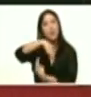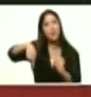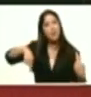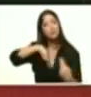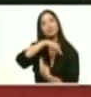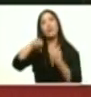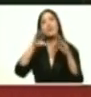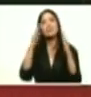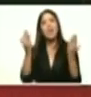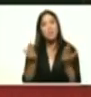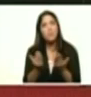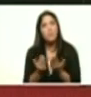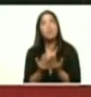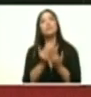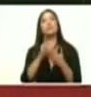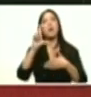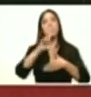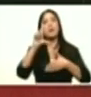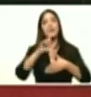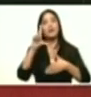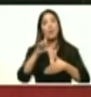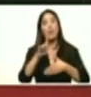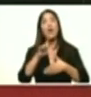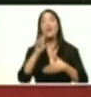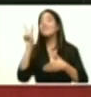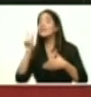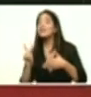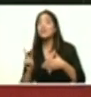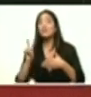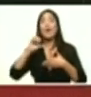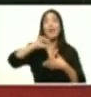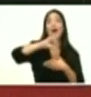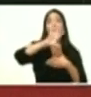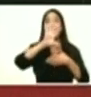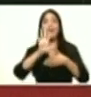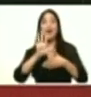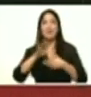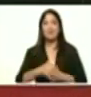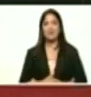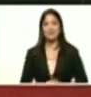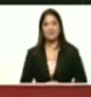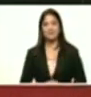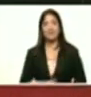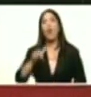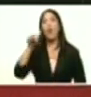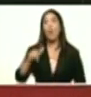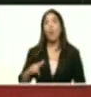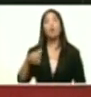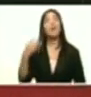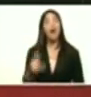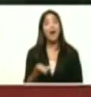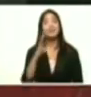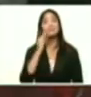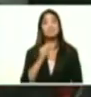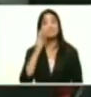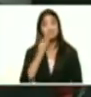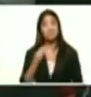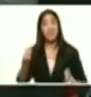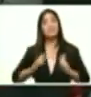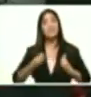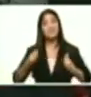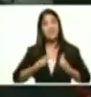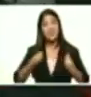del mundo pluripolar en América Latina. Y es Venezuela. Es el alba. Hoy vivimos, existimos, somos.